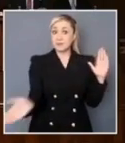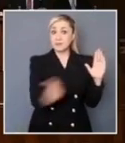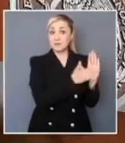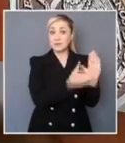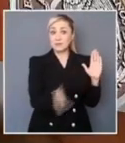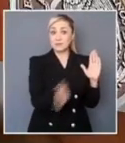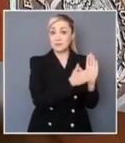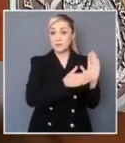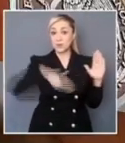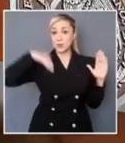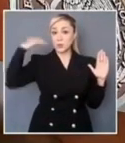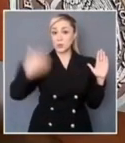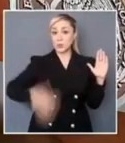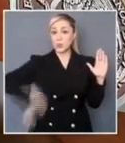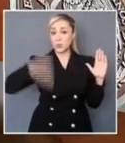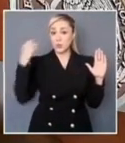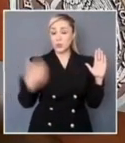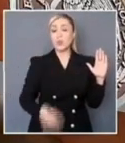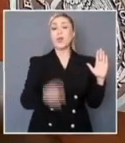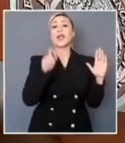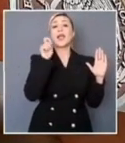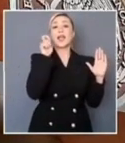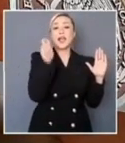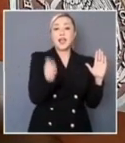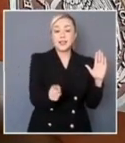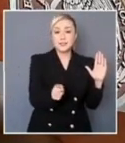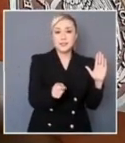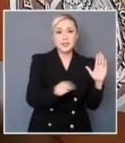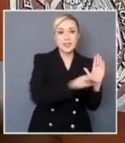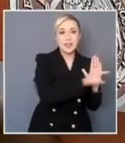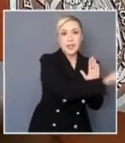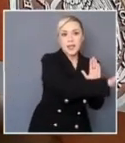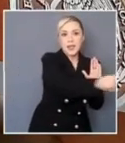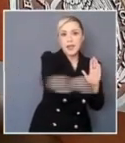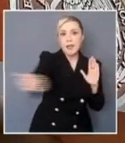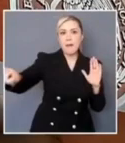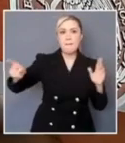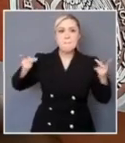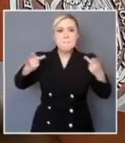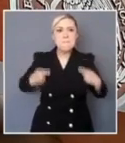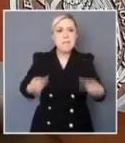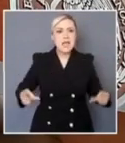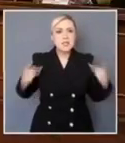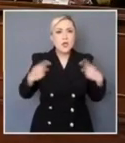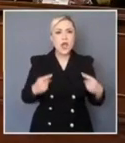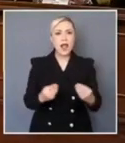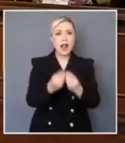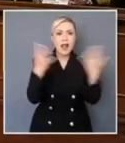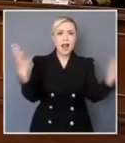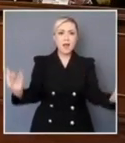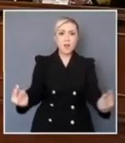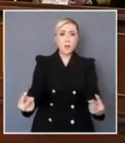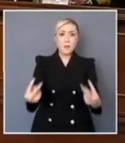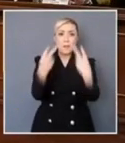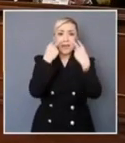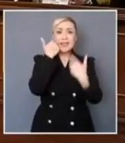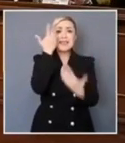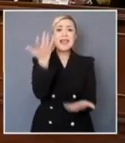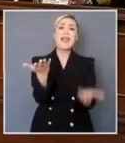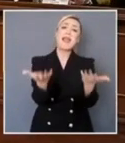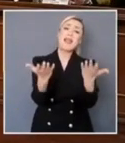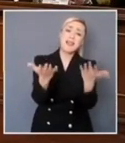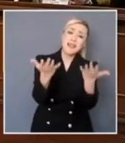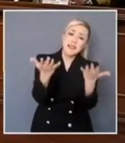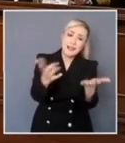detrimento de las propias personas que nos demandan justicia. La